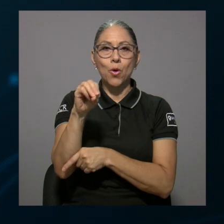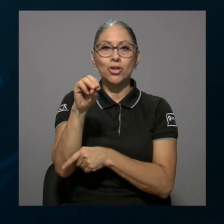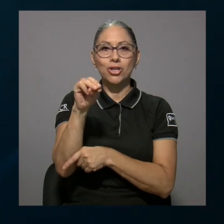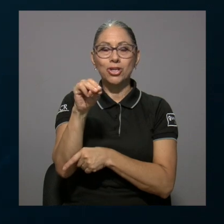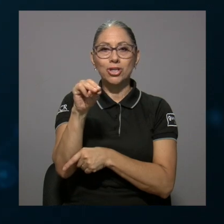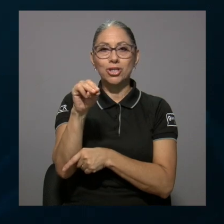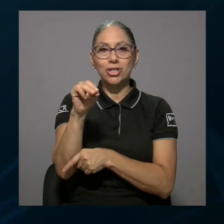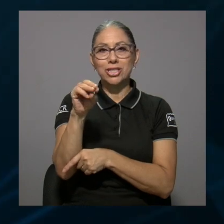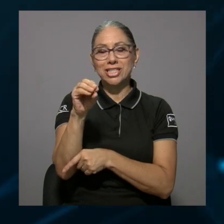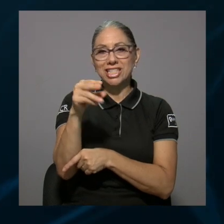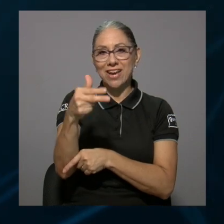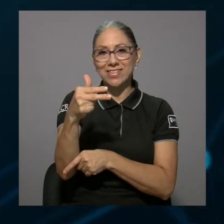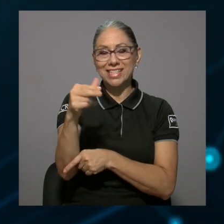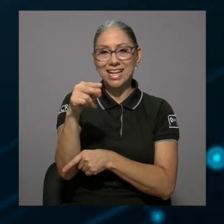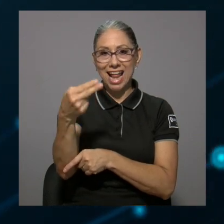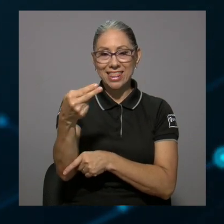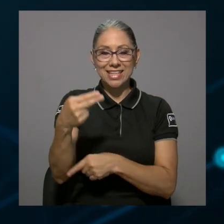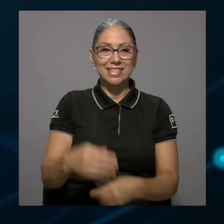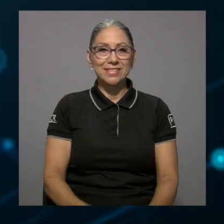Hernández.